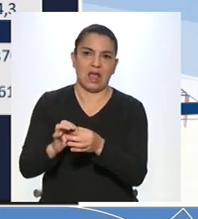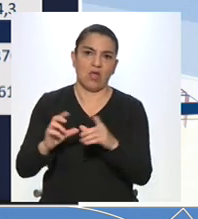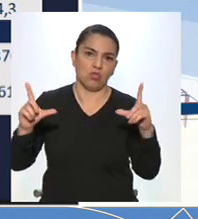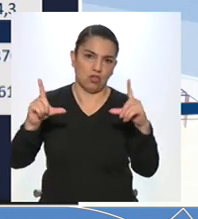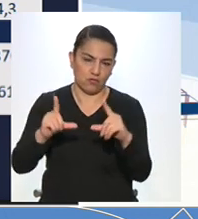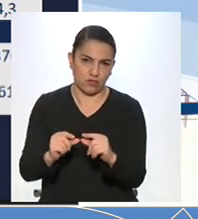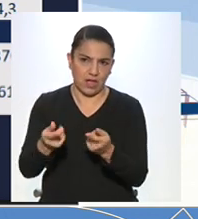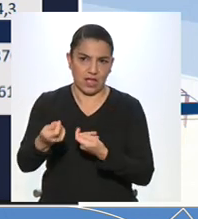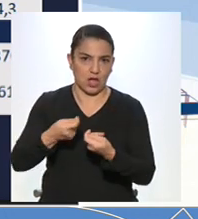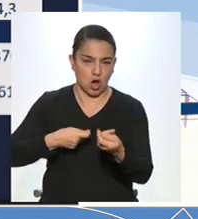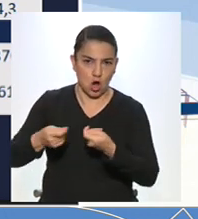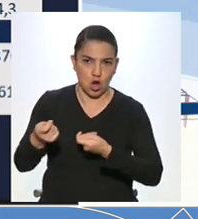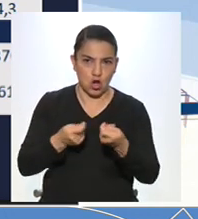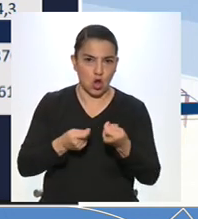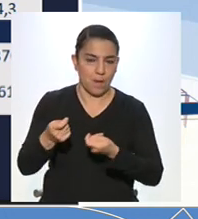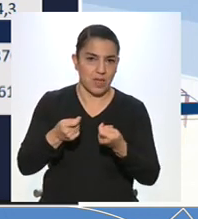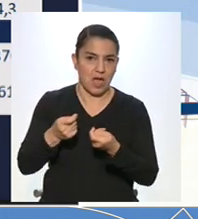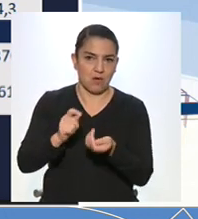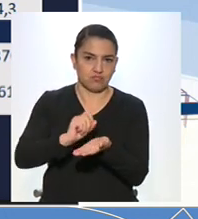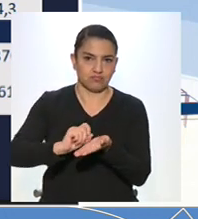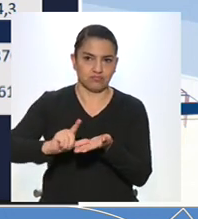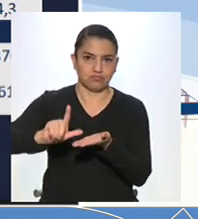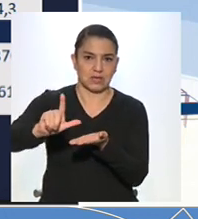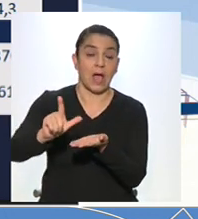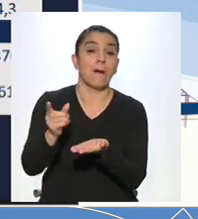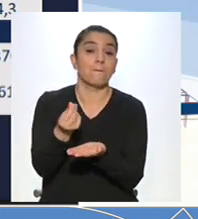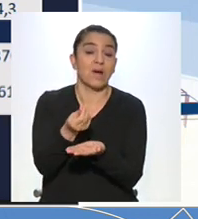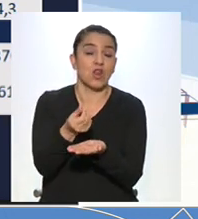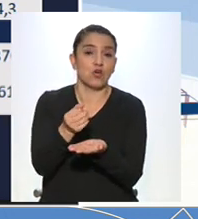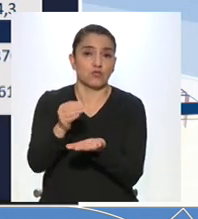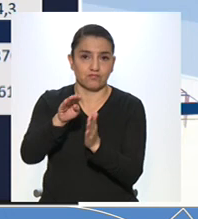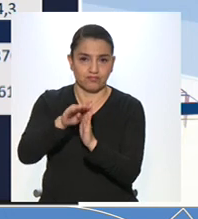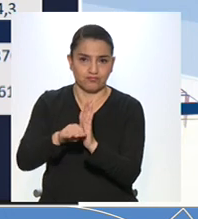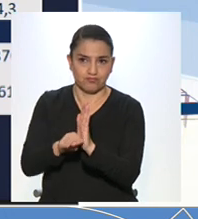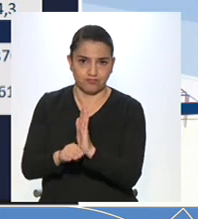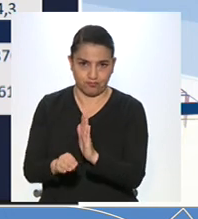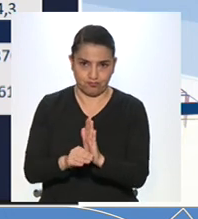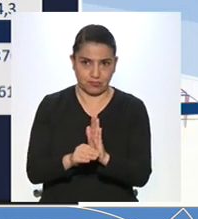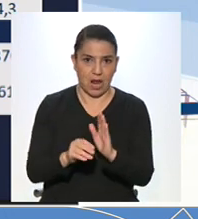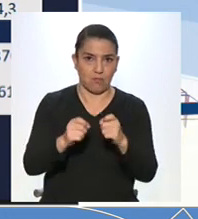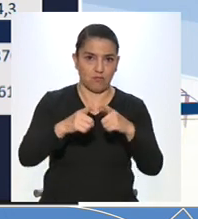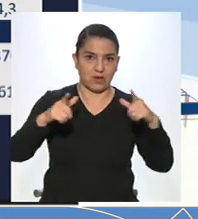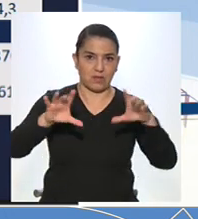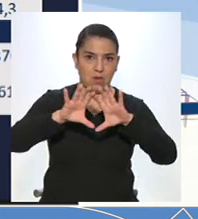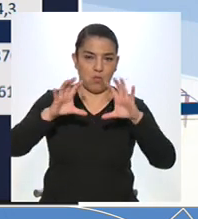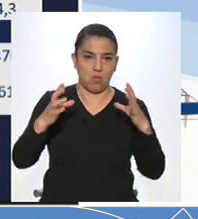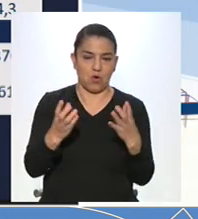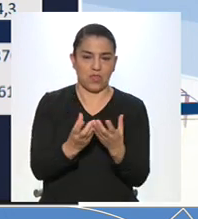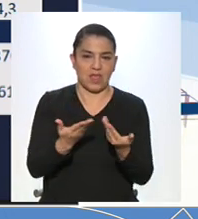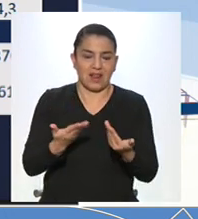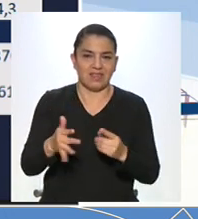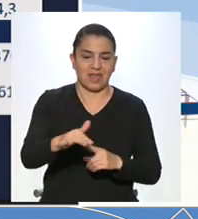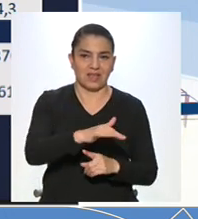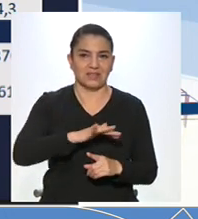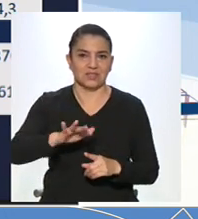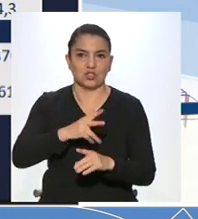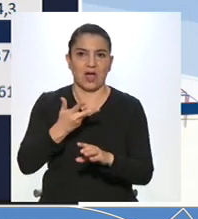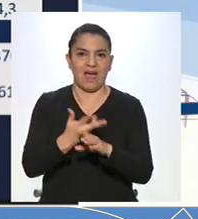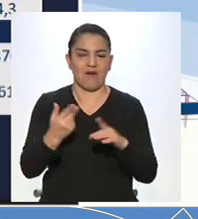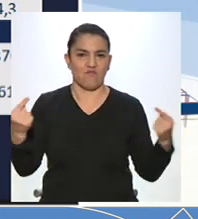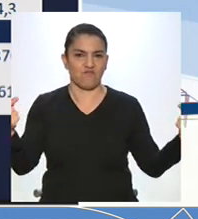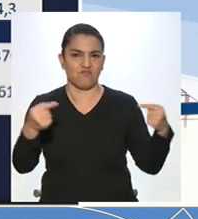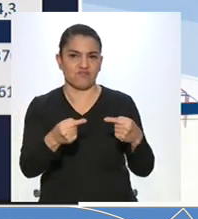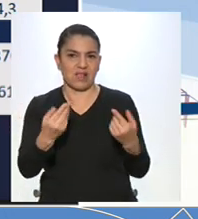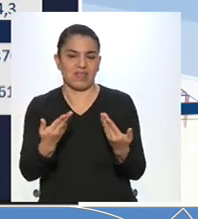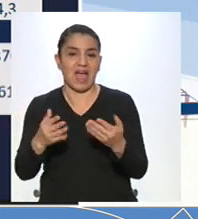emergentes, incluida una depreciación de sus monedas y una reducción de crecimiento mundial. En una situación como esta, operan fuerzas contrapuestas sobre